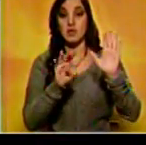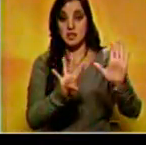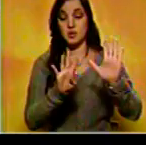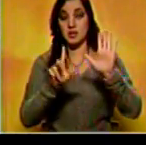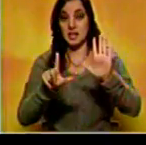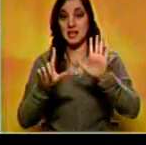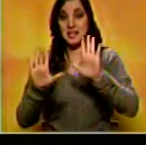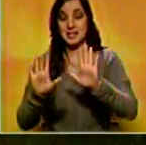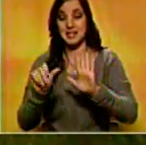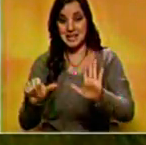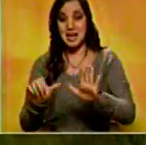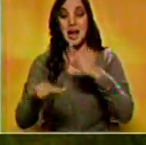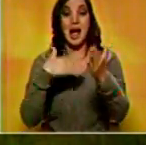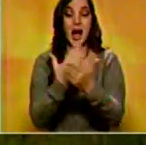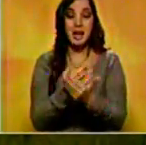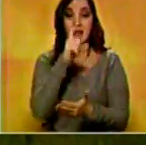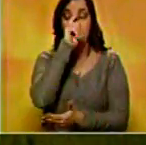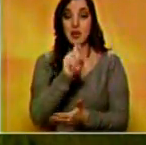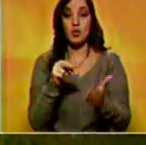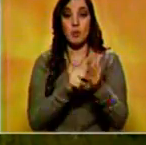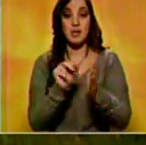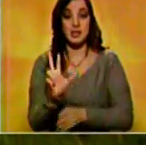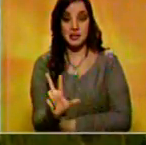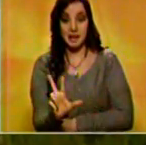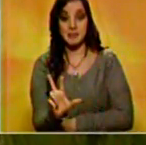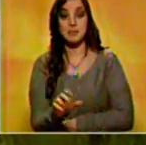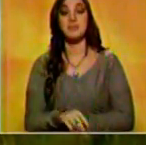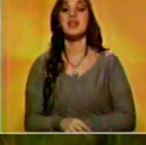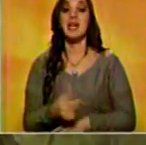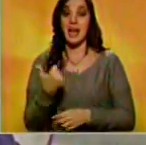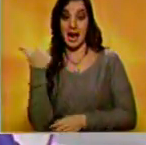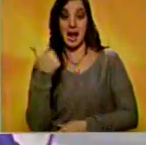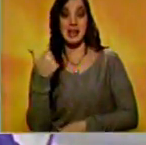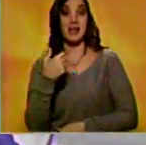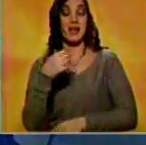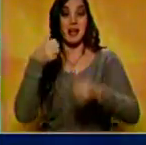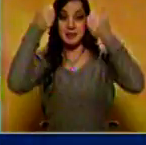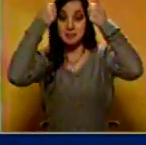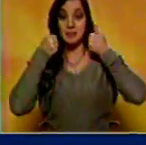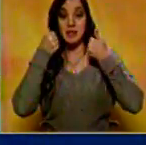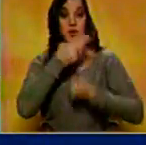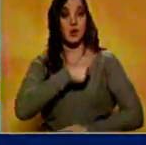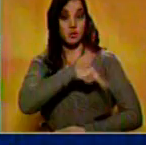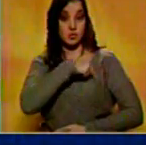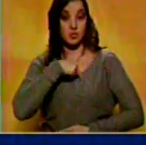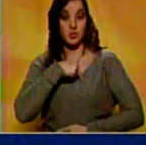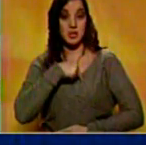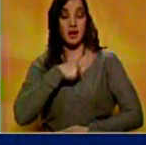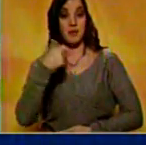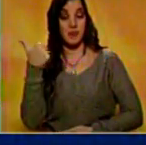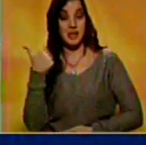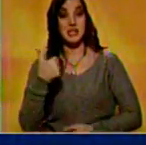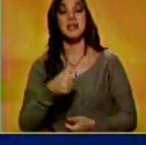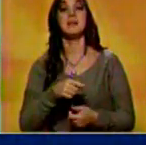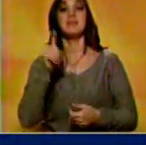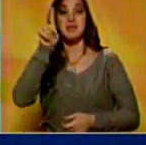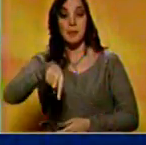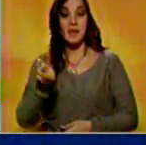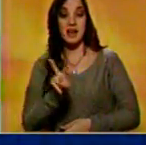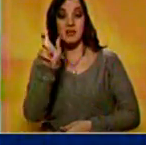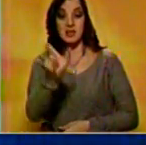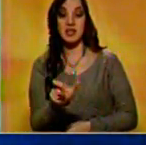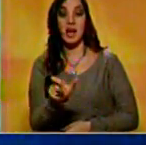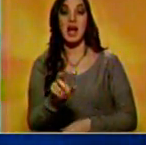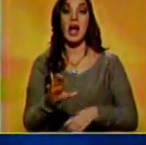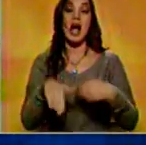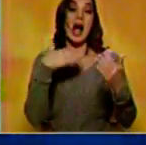2003. Por cierto que los 7 dirigentes de FIFA detenidos en Suiza, entre los que está el venezolano Rafael Esquivel, tienen hasta el día lunes para